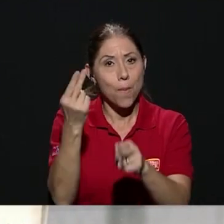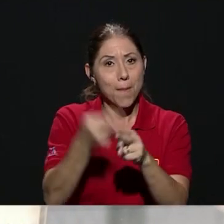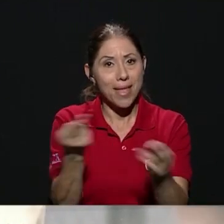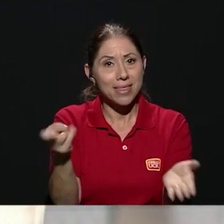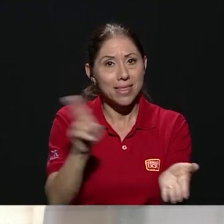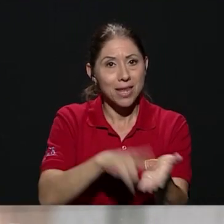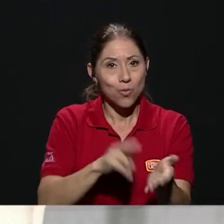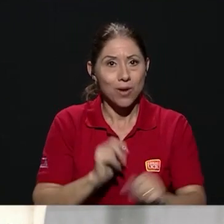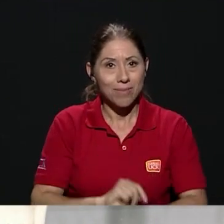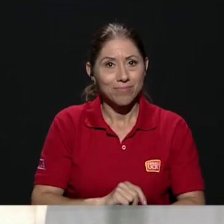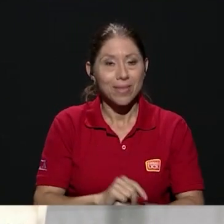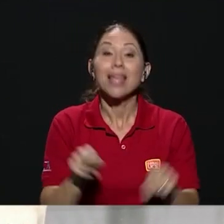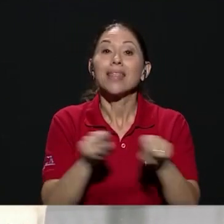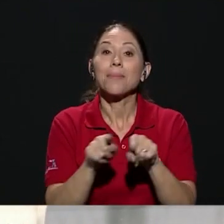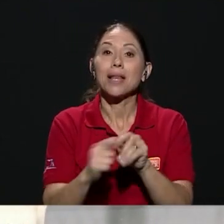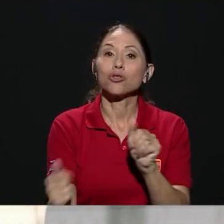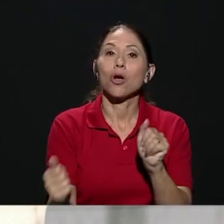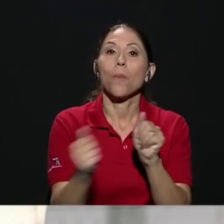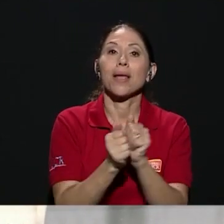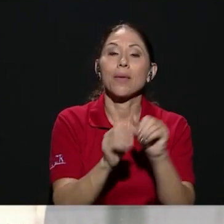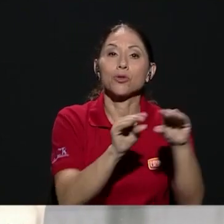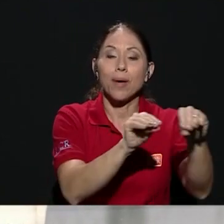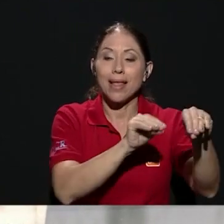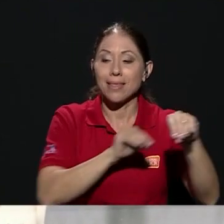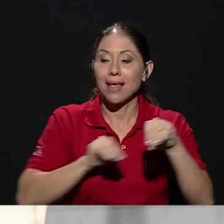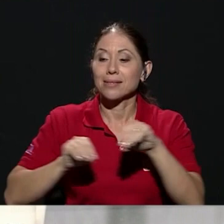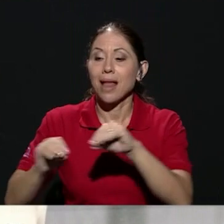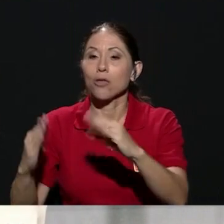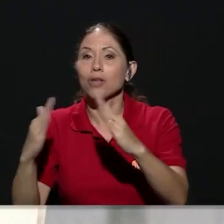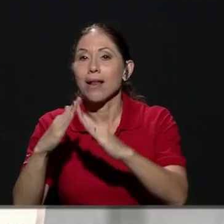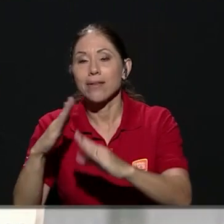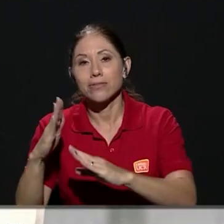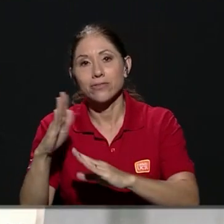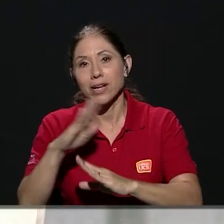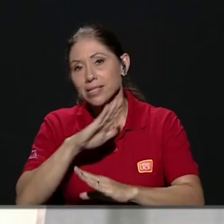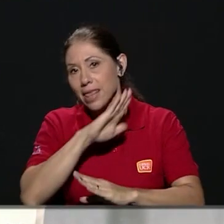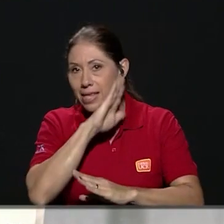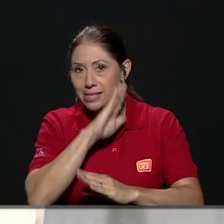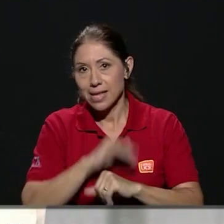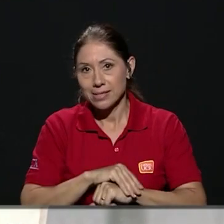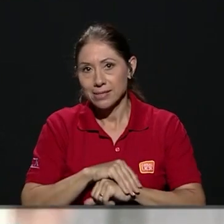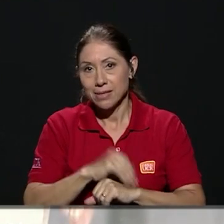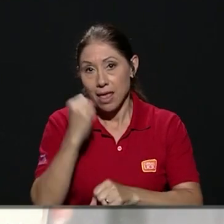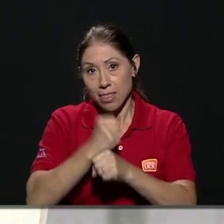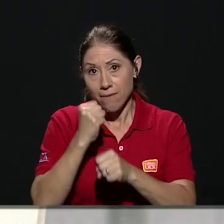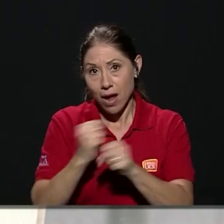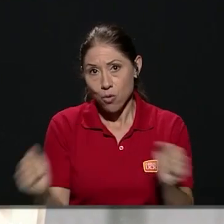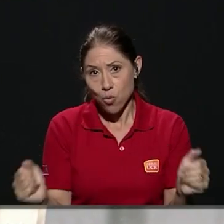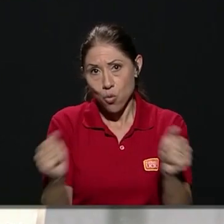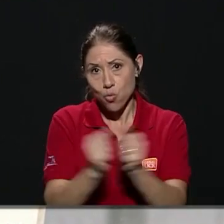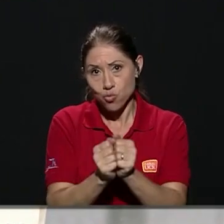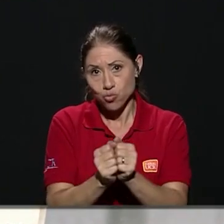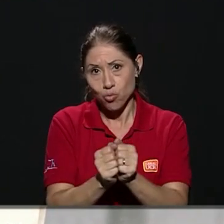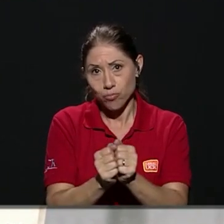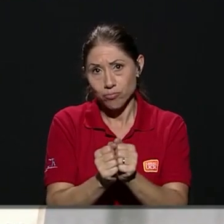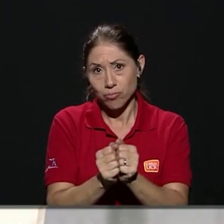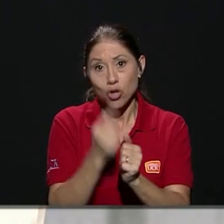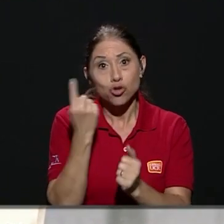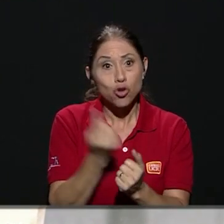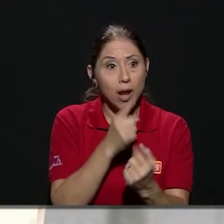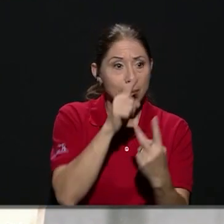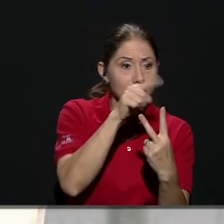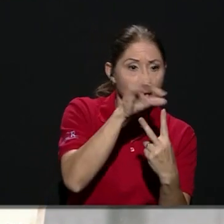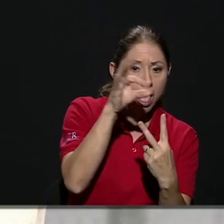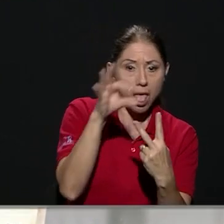acompañamos en el traslado a las residencias, en un trabajo en conjunto, ¿verdad? Porque una cosa sin la otra no tendríamos